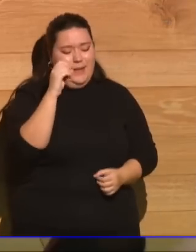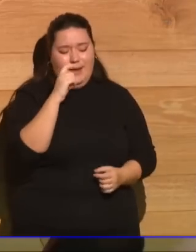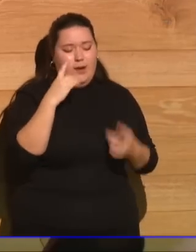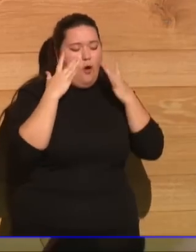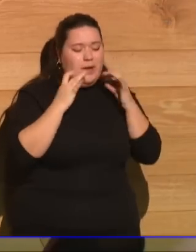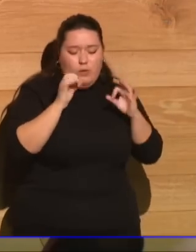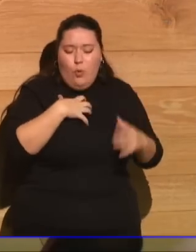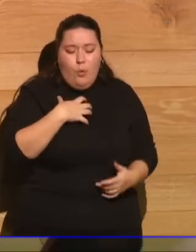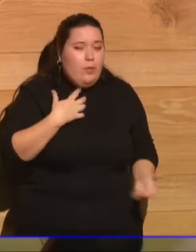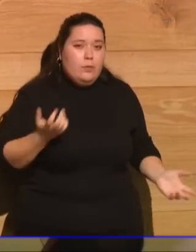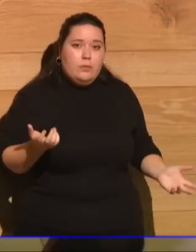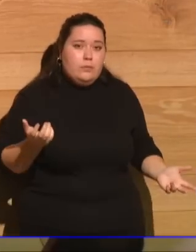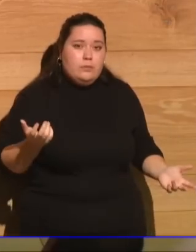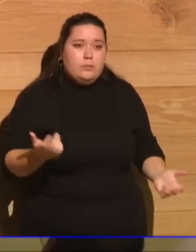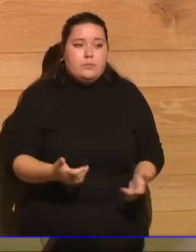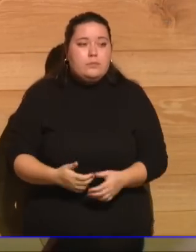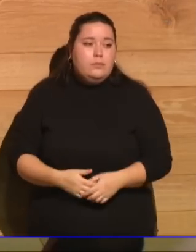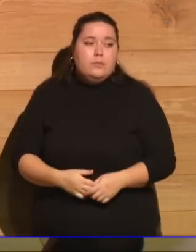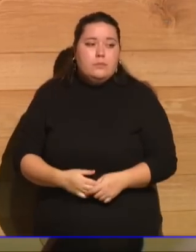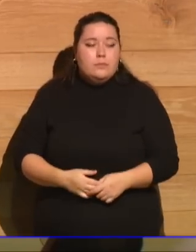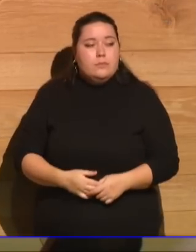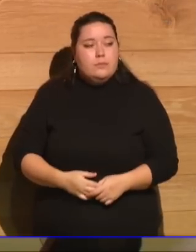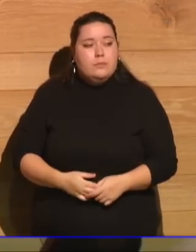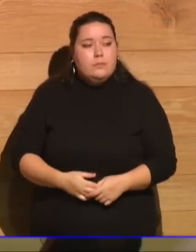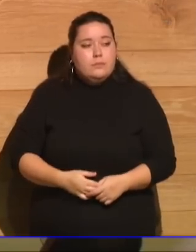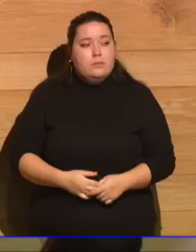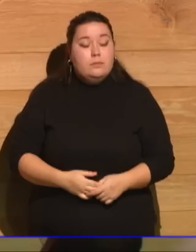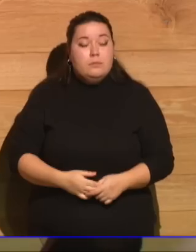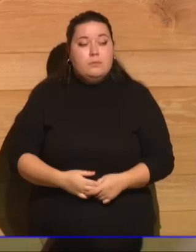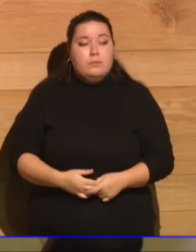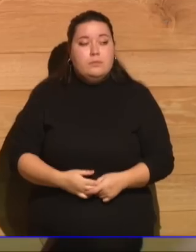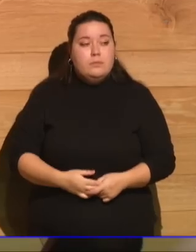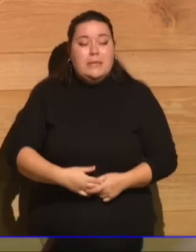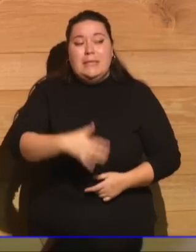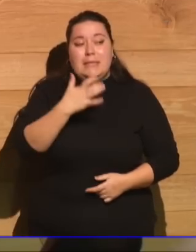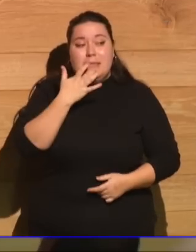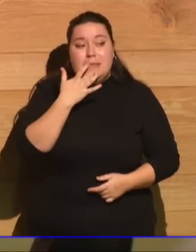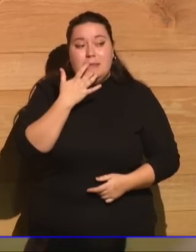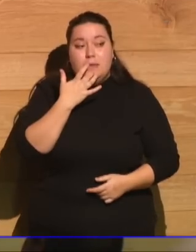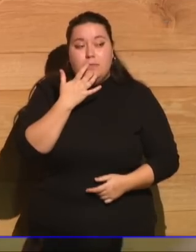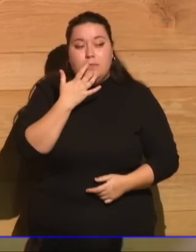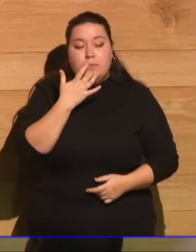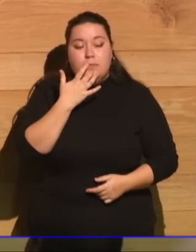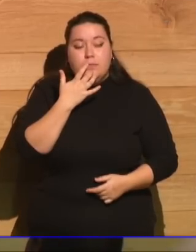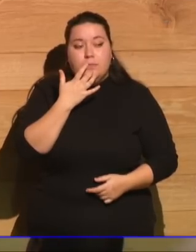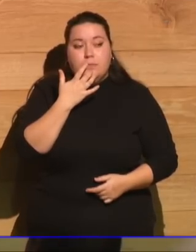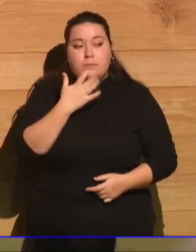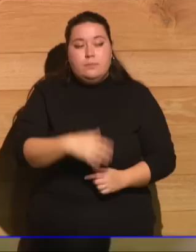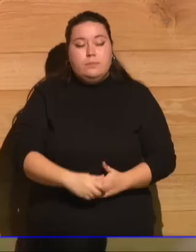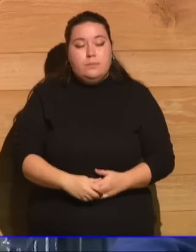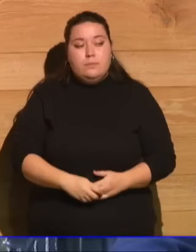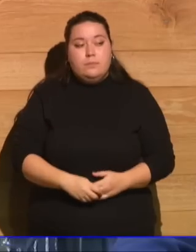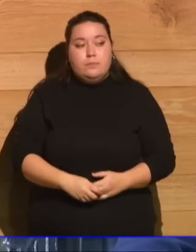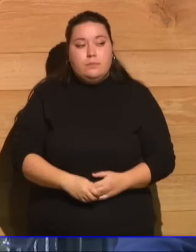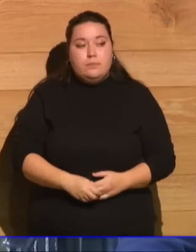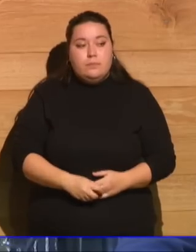película. Vamos Se ha a escrito ver. un crimen, pues Si, se separan más. si saliera a lo mejor el Knight Verano Rider azul. hablando, a lo mejor sería